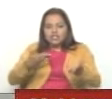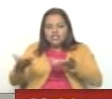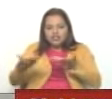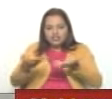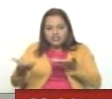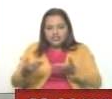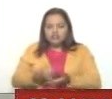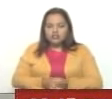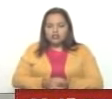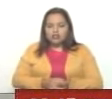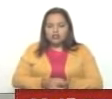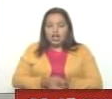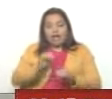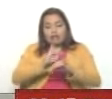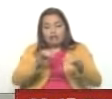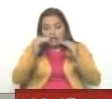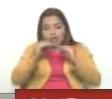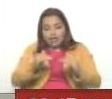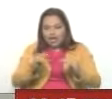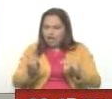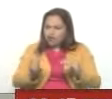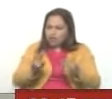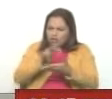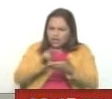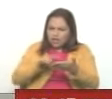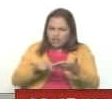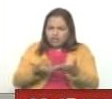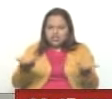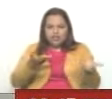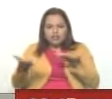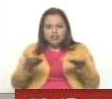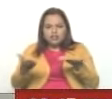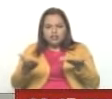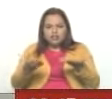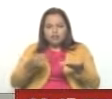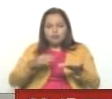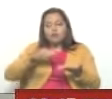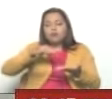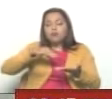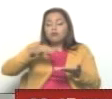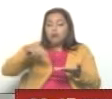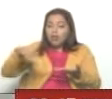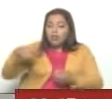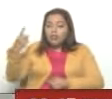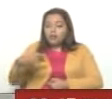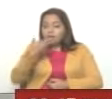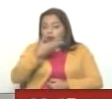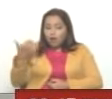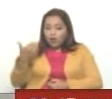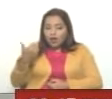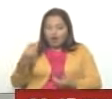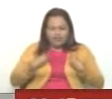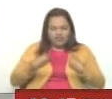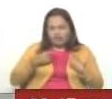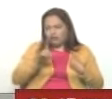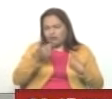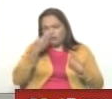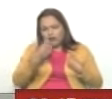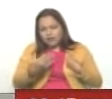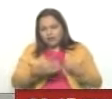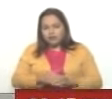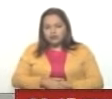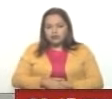leído. Y, ah, no, mentira, lo leí en la pausa, definitivamente el servicio de Movilnet debe mejorar, dicen por acá. Por donde vivo no es tan bueno. Te pedí que me